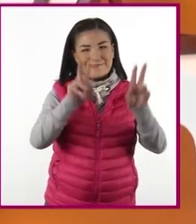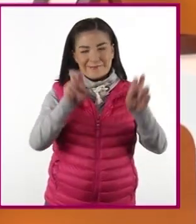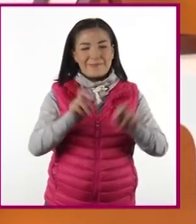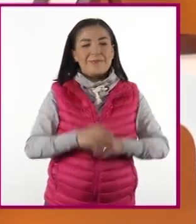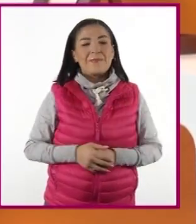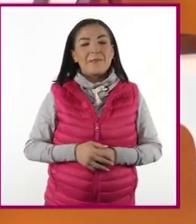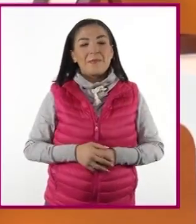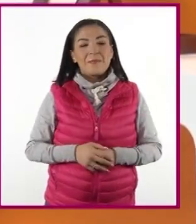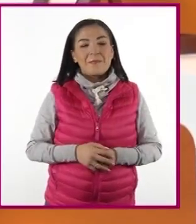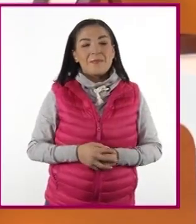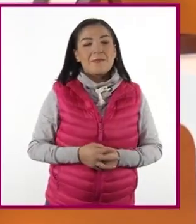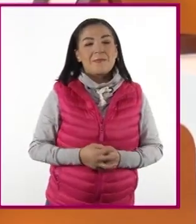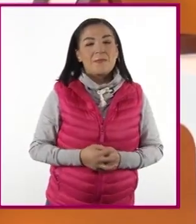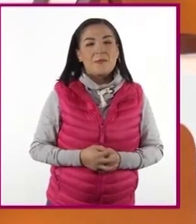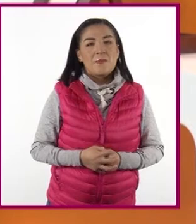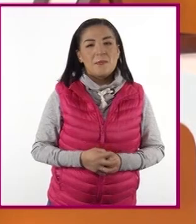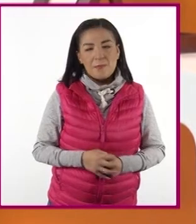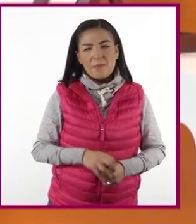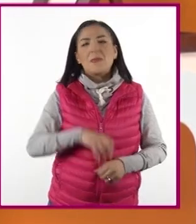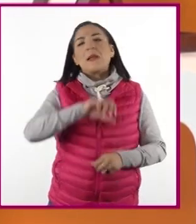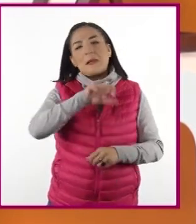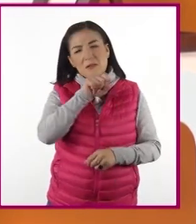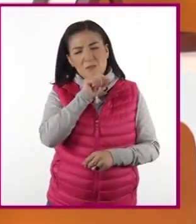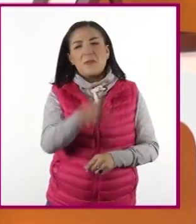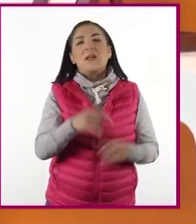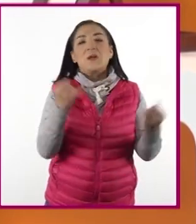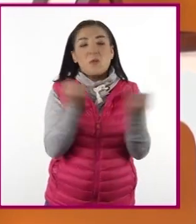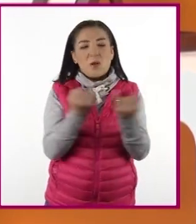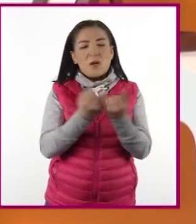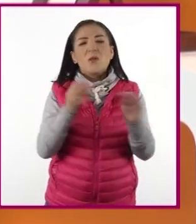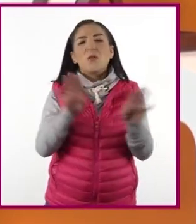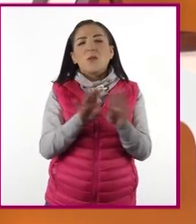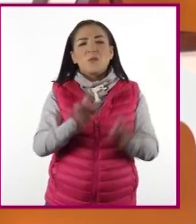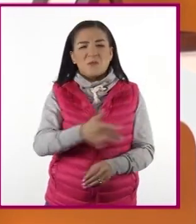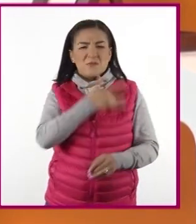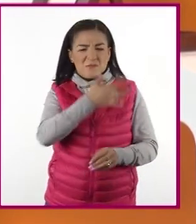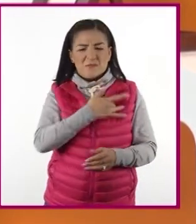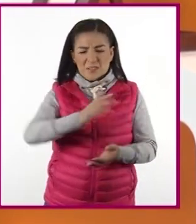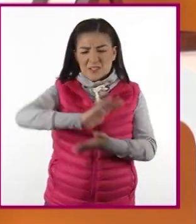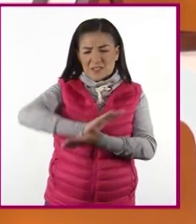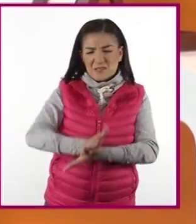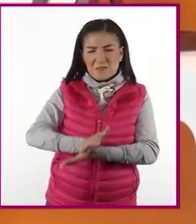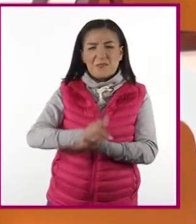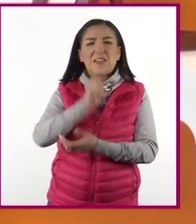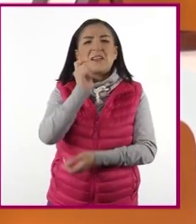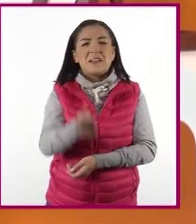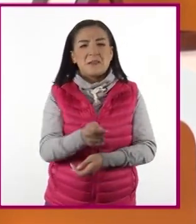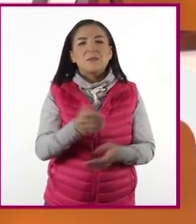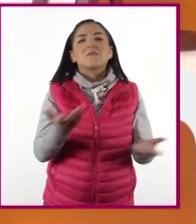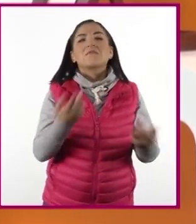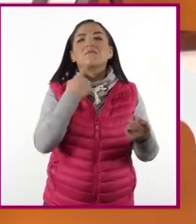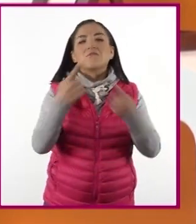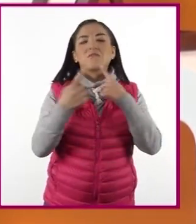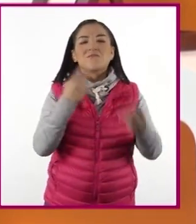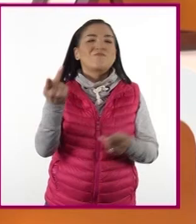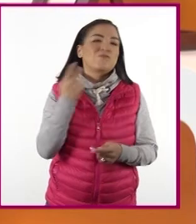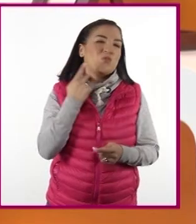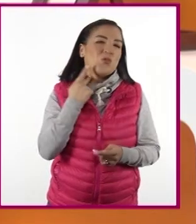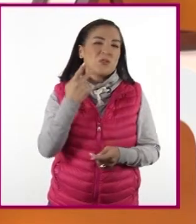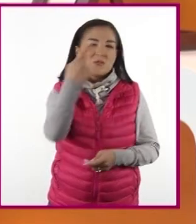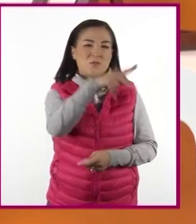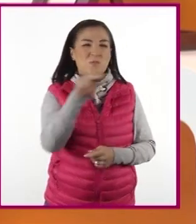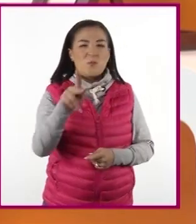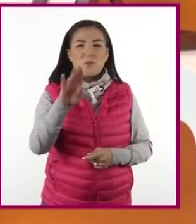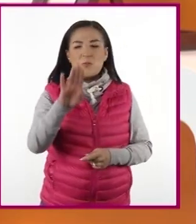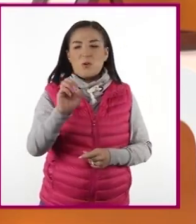En efecto, el resentimiento de los criollos en contra de los peninsulares era debido a las políticas borbónicas. Para